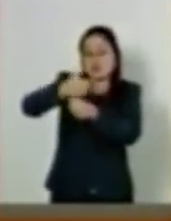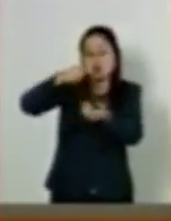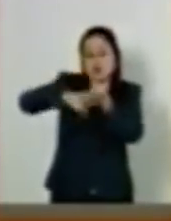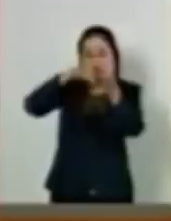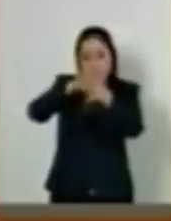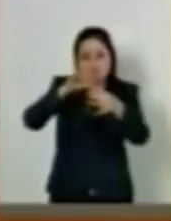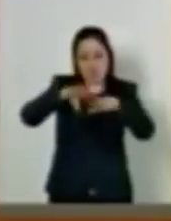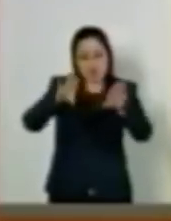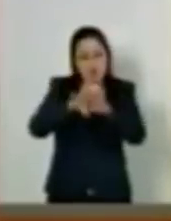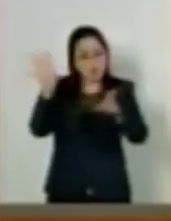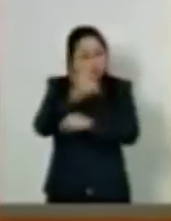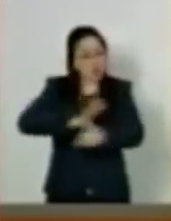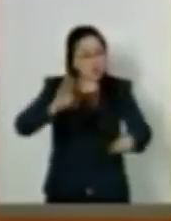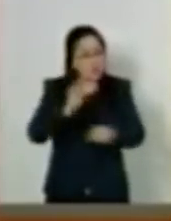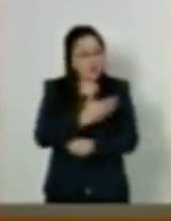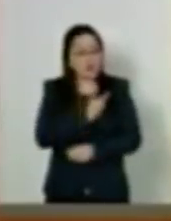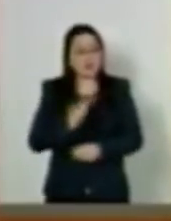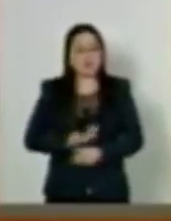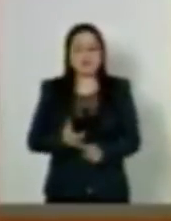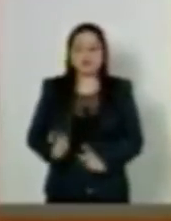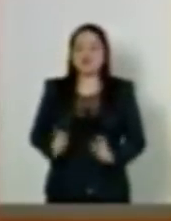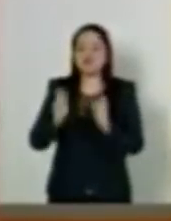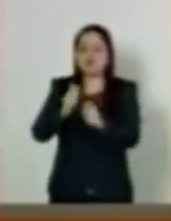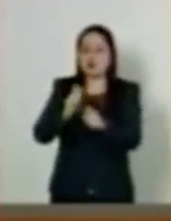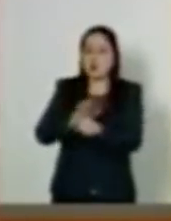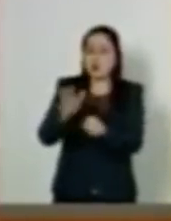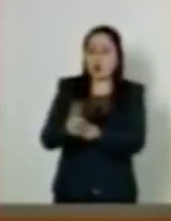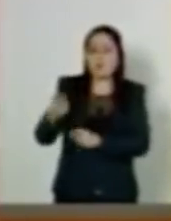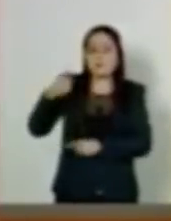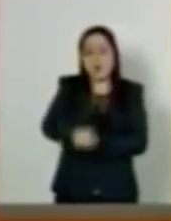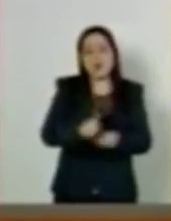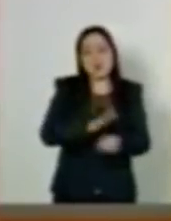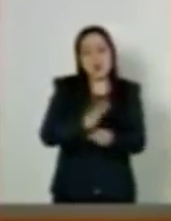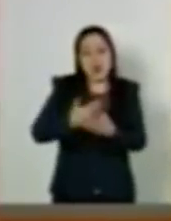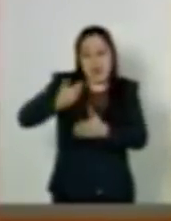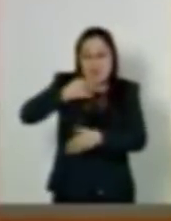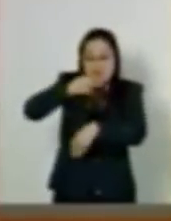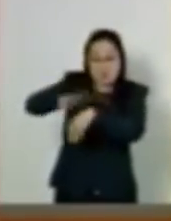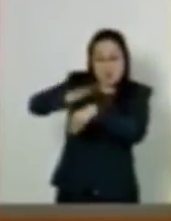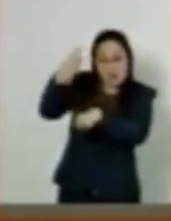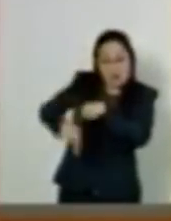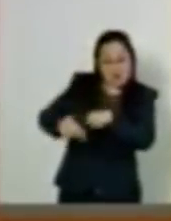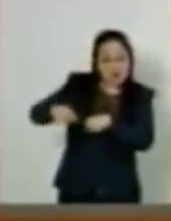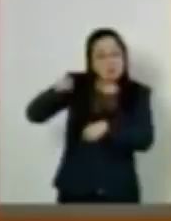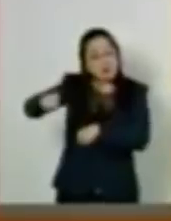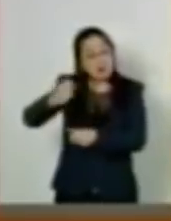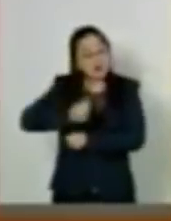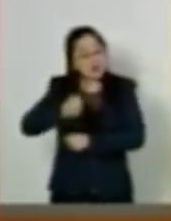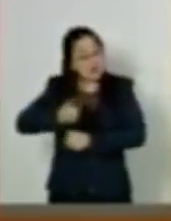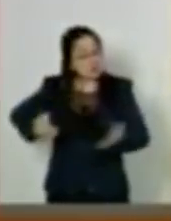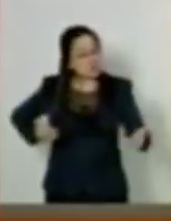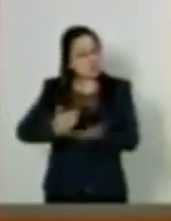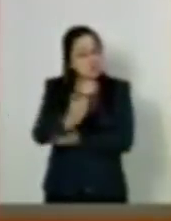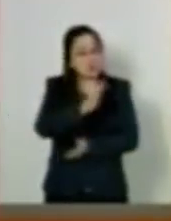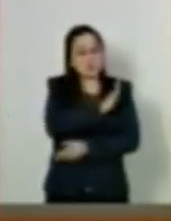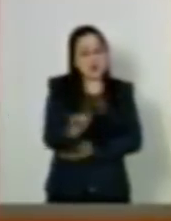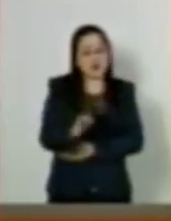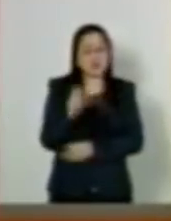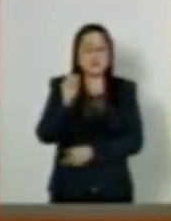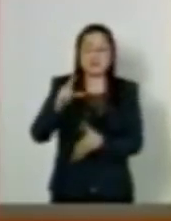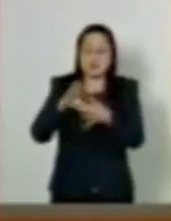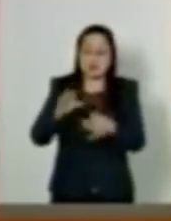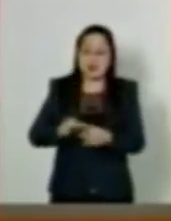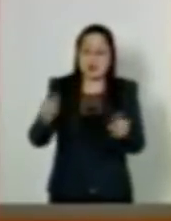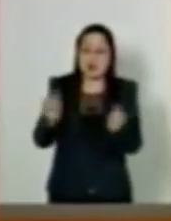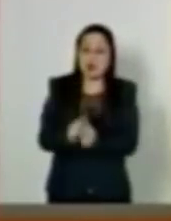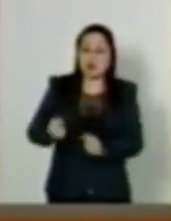otorga de forma absoluta al presidente potestad de ordenar sin necesidad de declaratoria la intervención de las Fuerzas Armadas y señala que